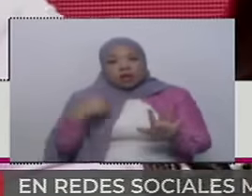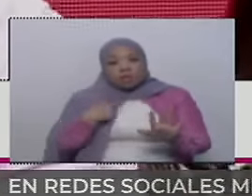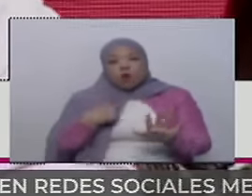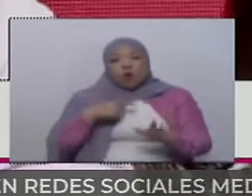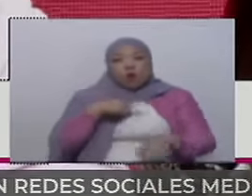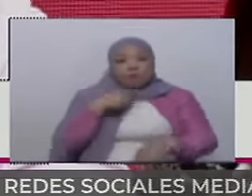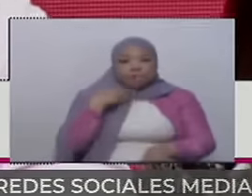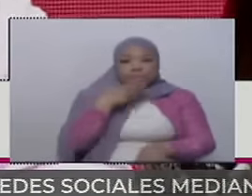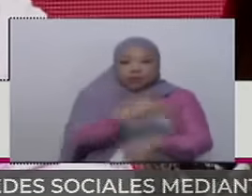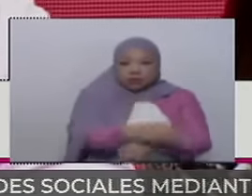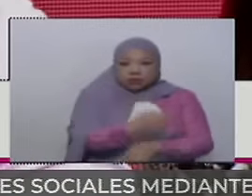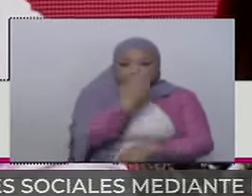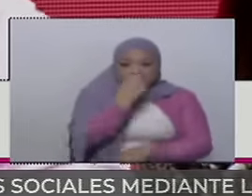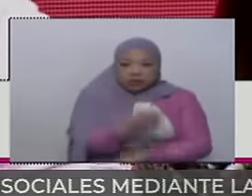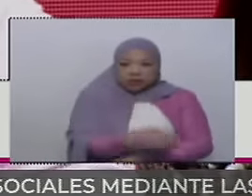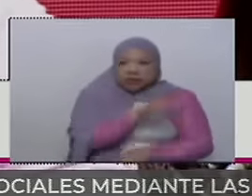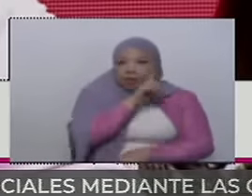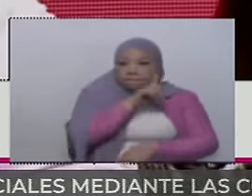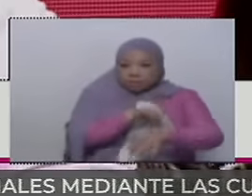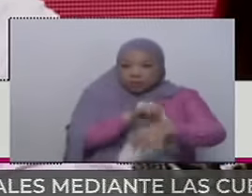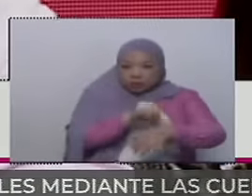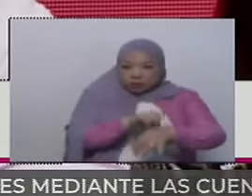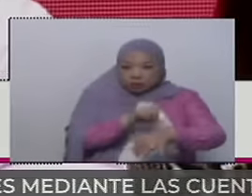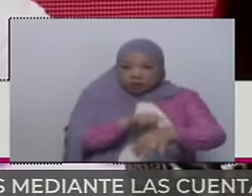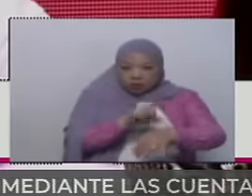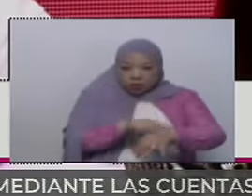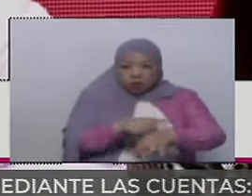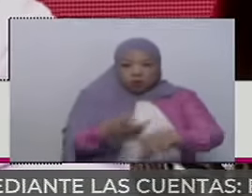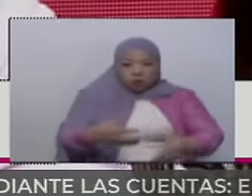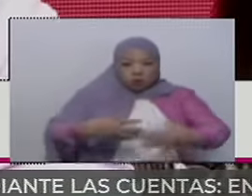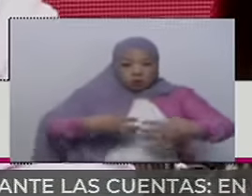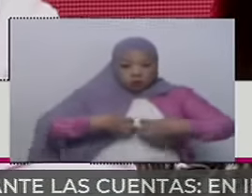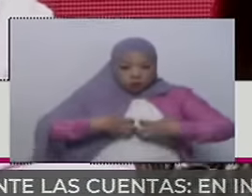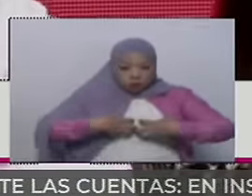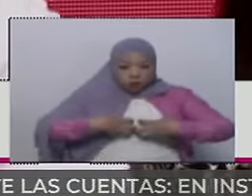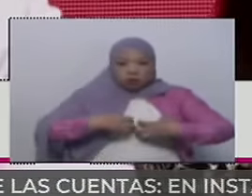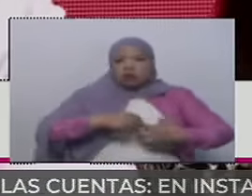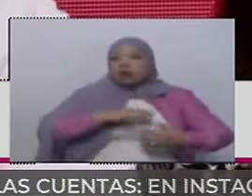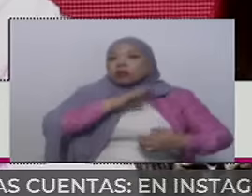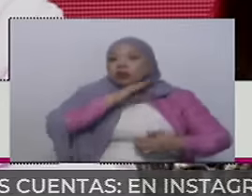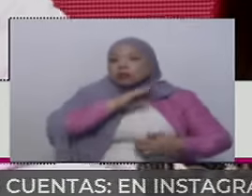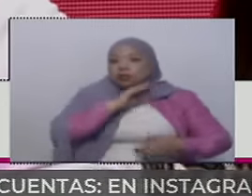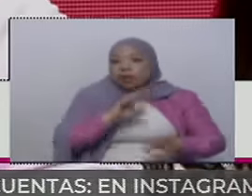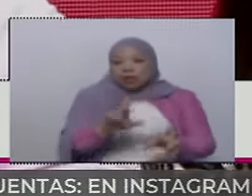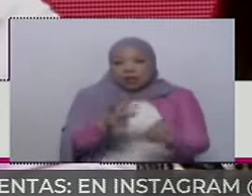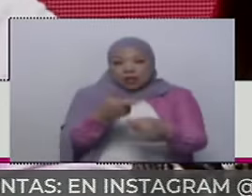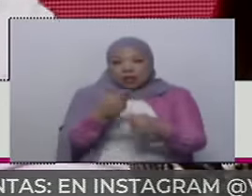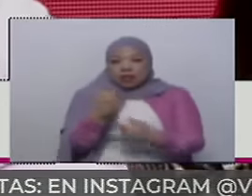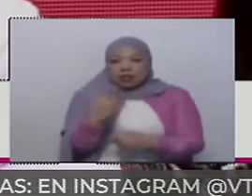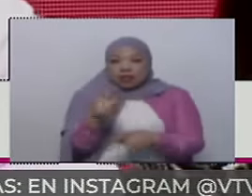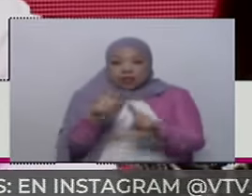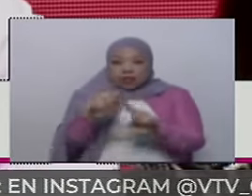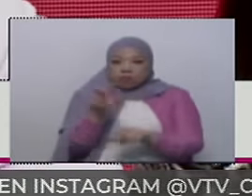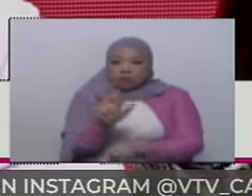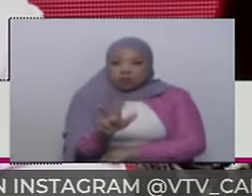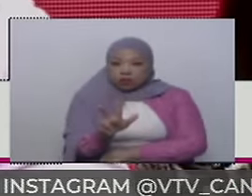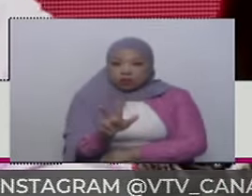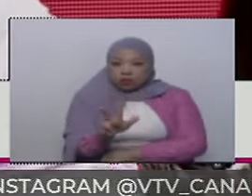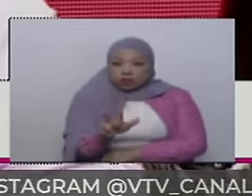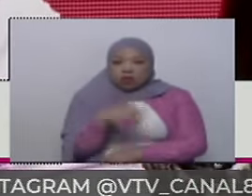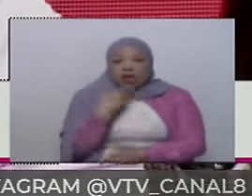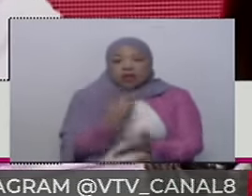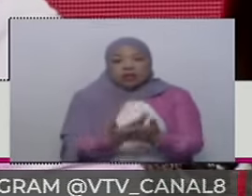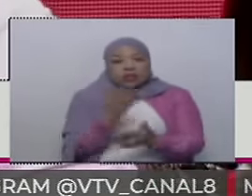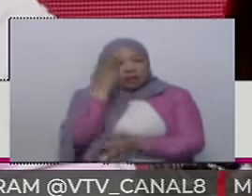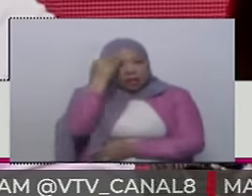diagnosticada con un adenocarcinoma mamario tipo 3. Gracias